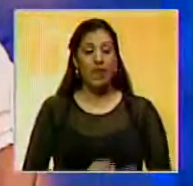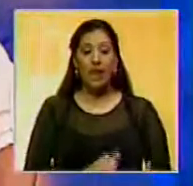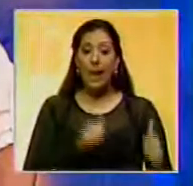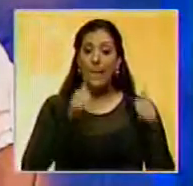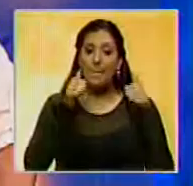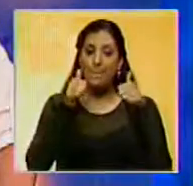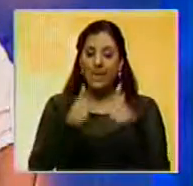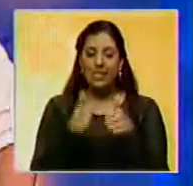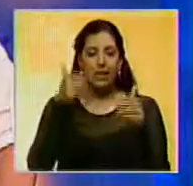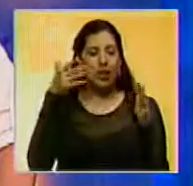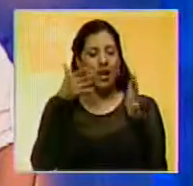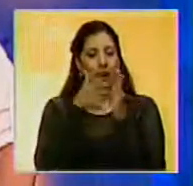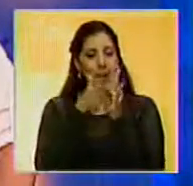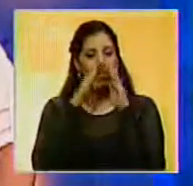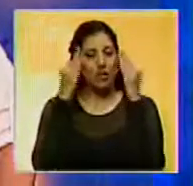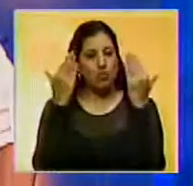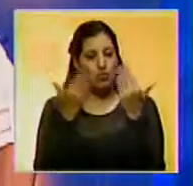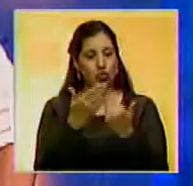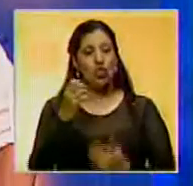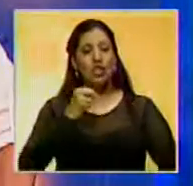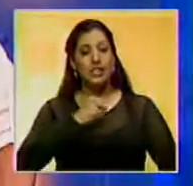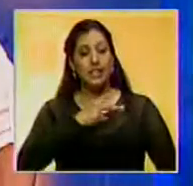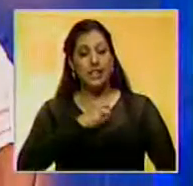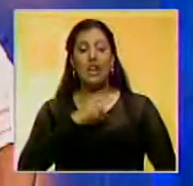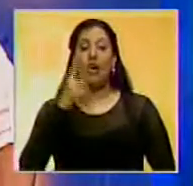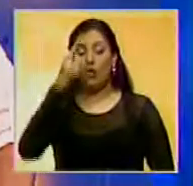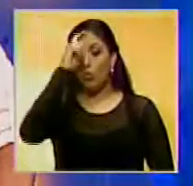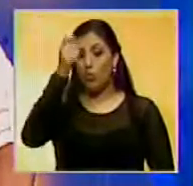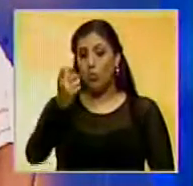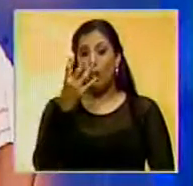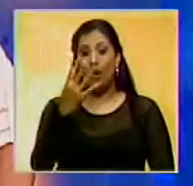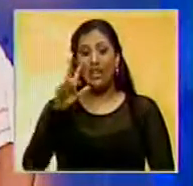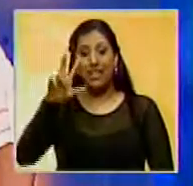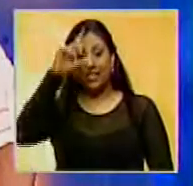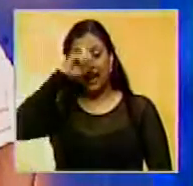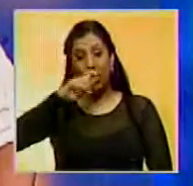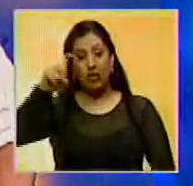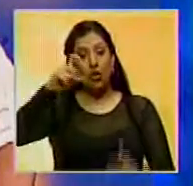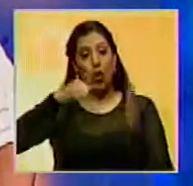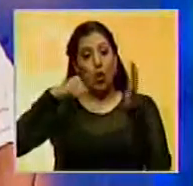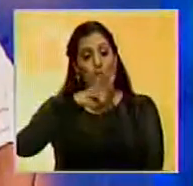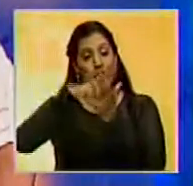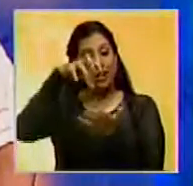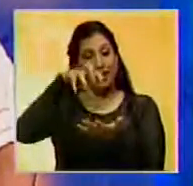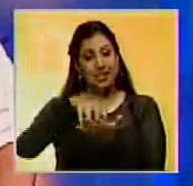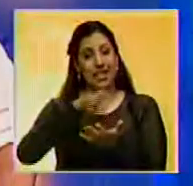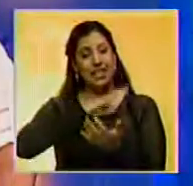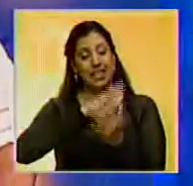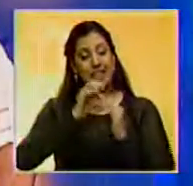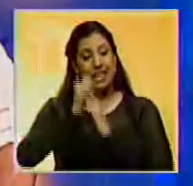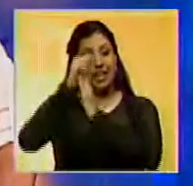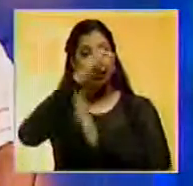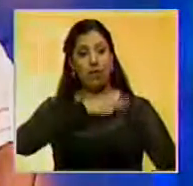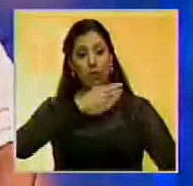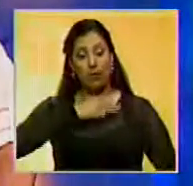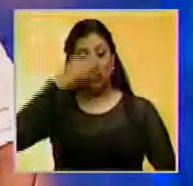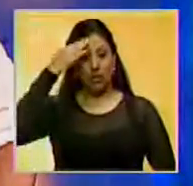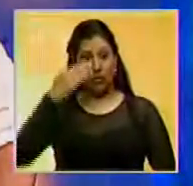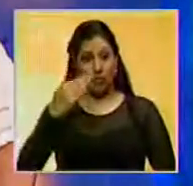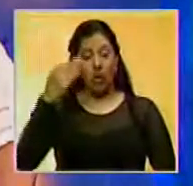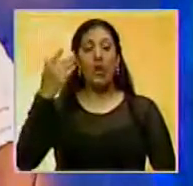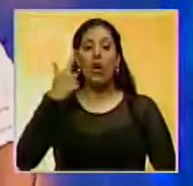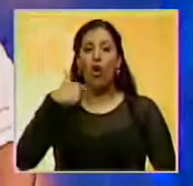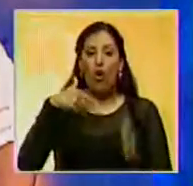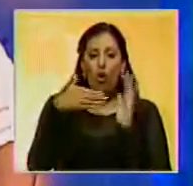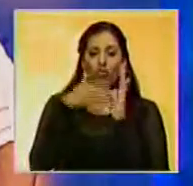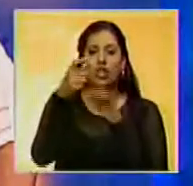Iniciamos nuestro recorrido por lo que pasa en el mundo en Chile, donde se conmemoraron 43 años del golpe de Estado liderado por el general Augusto Pinochet